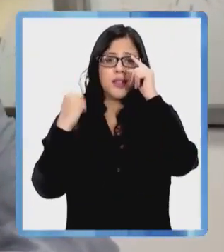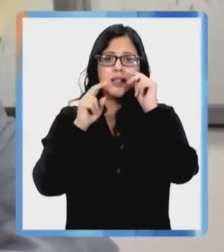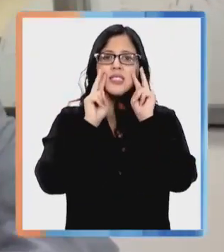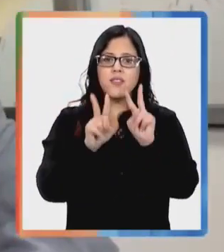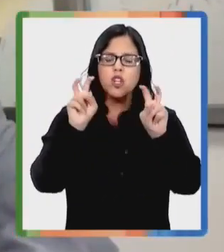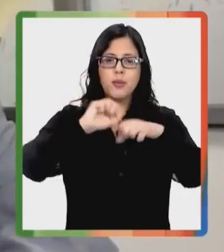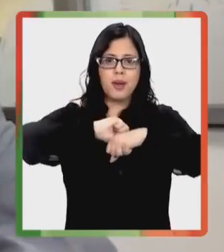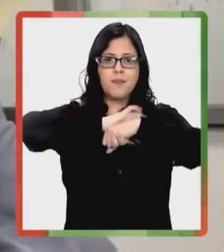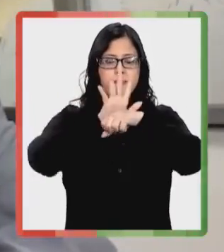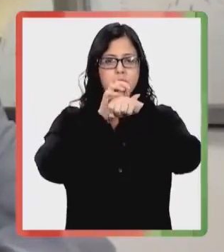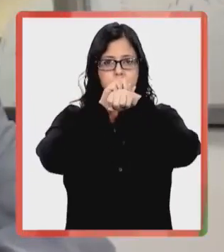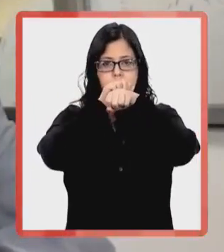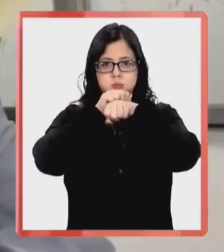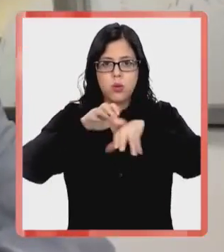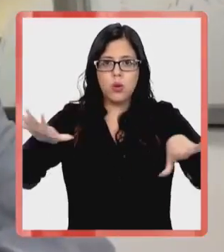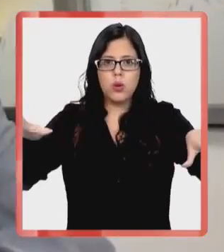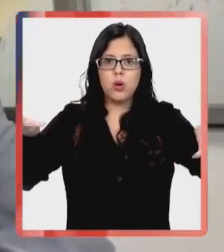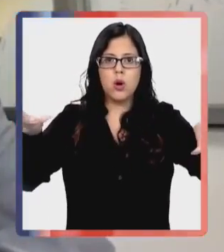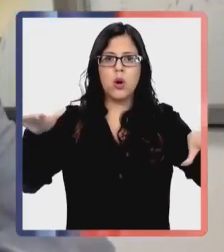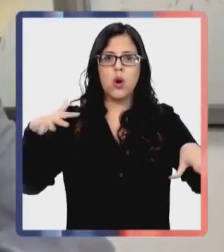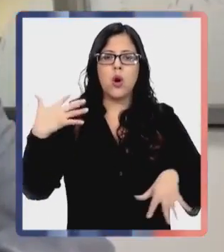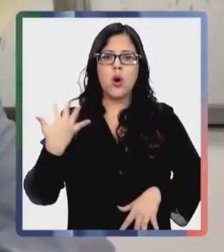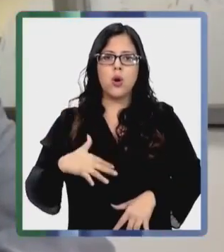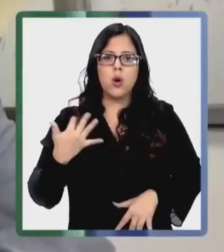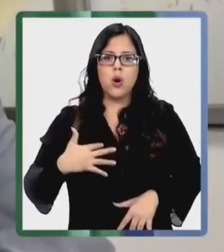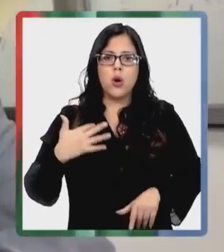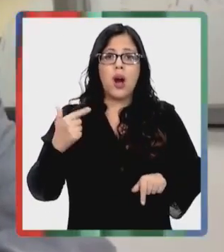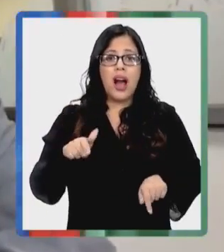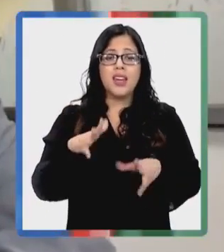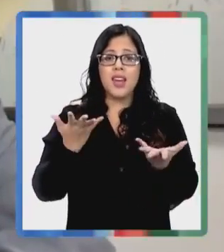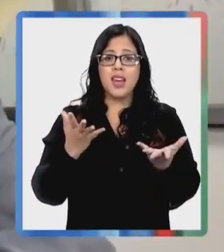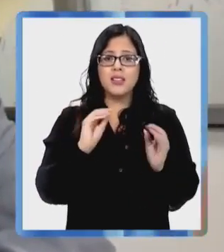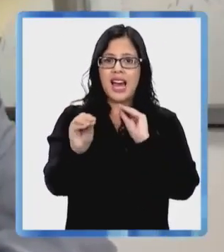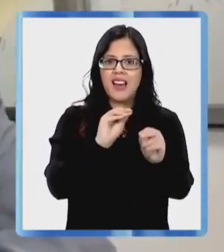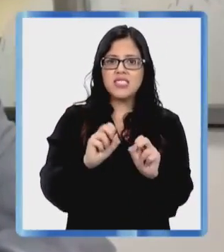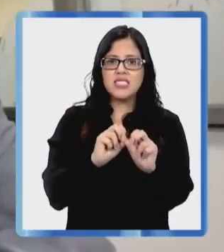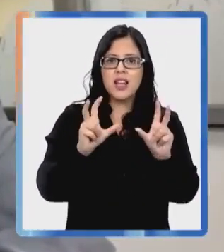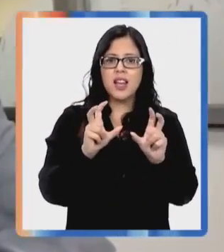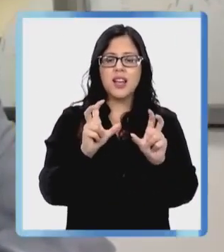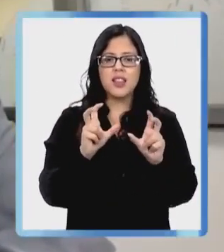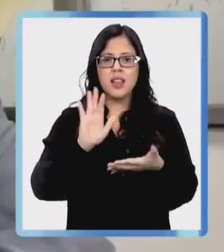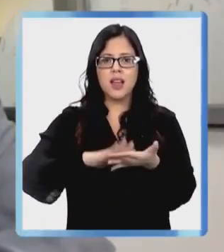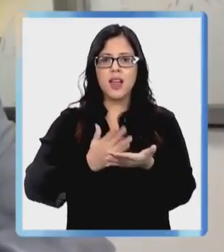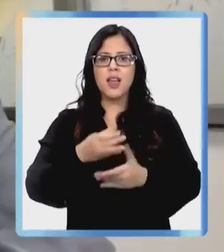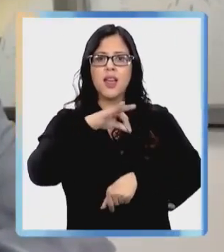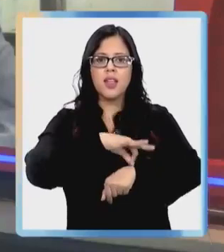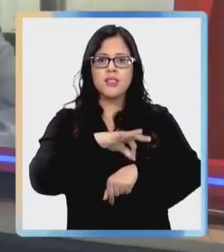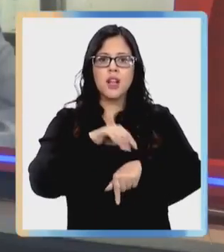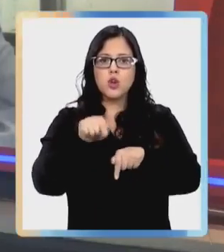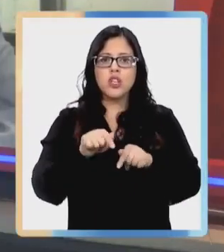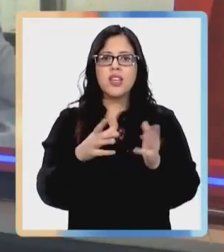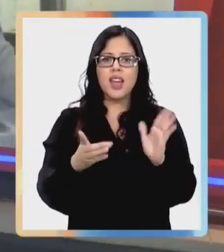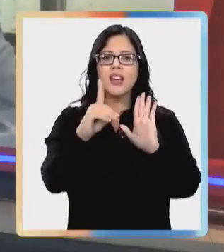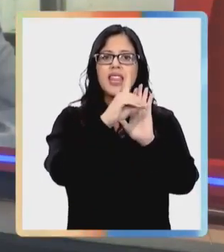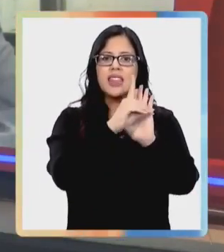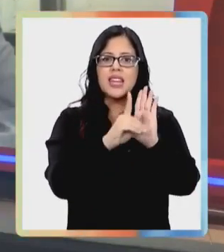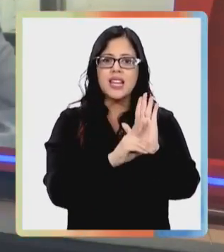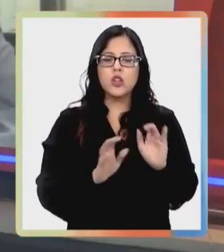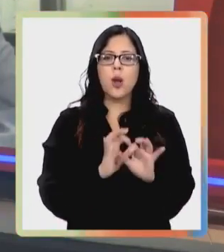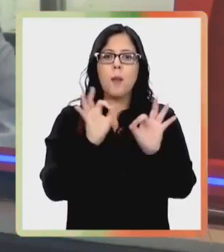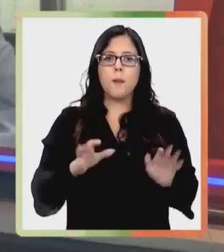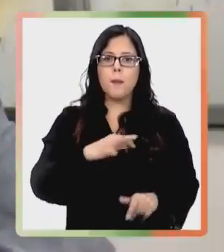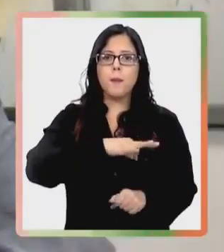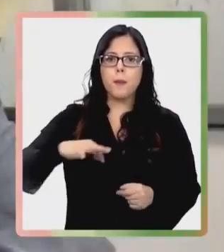cuando se vio venir esta pandemia gigante, se decretó la alerta sanitaria y se emitieron